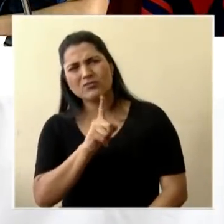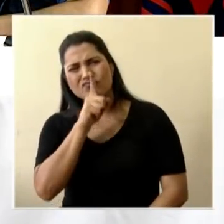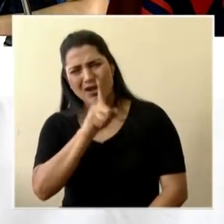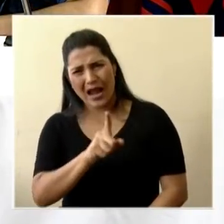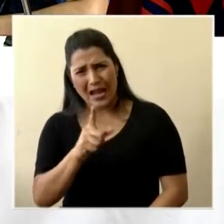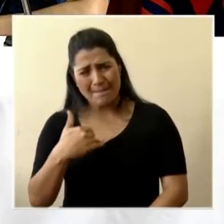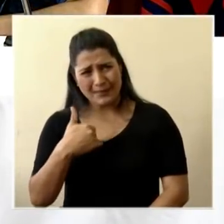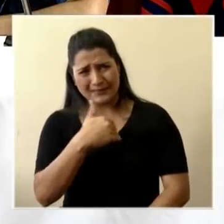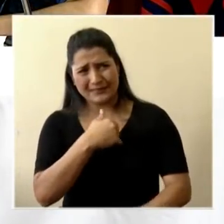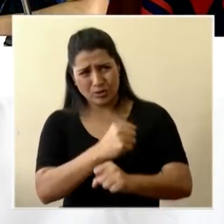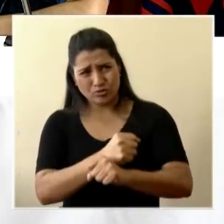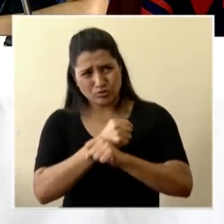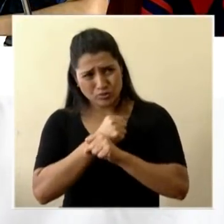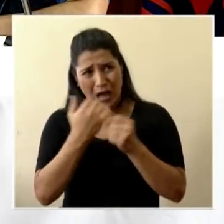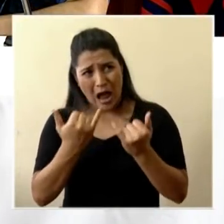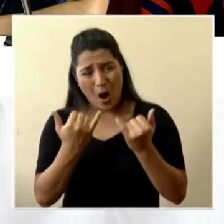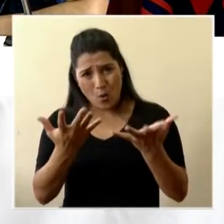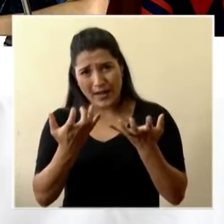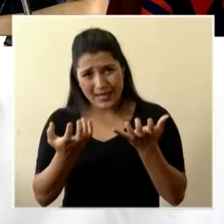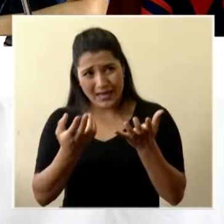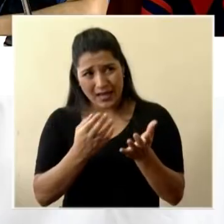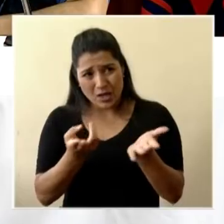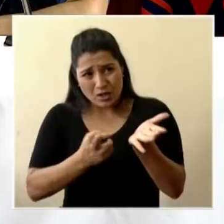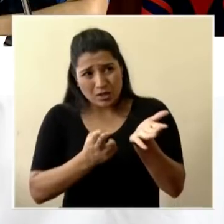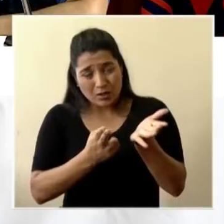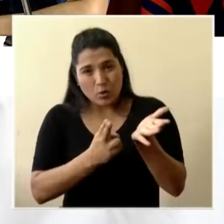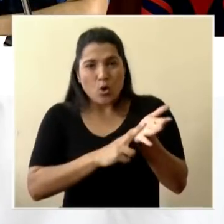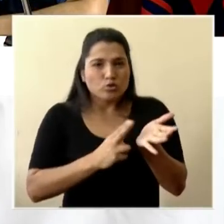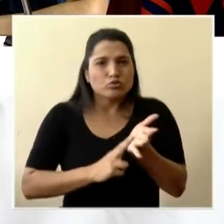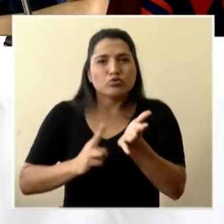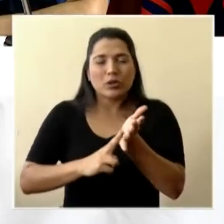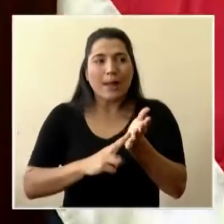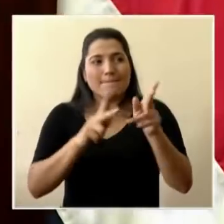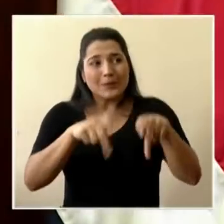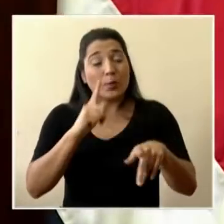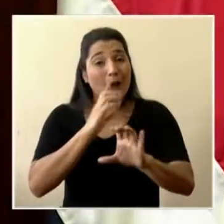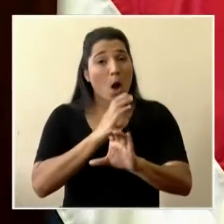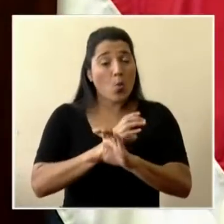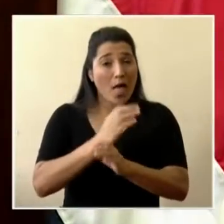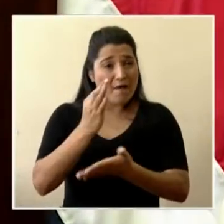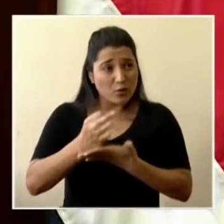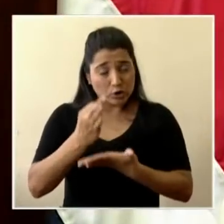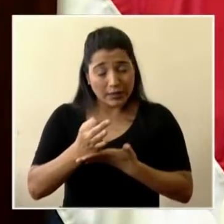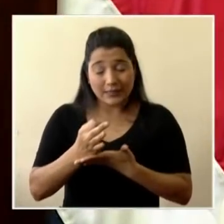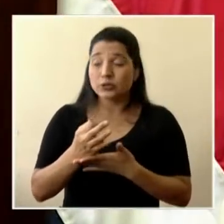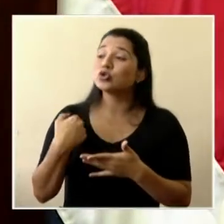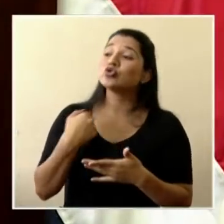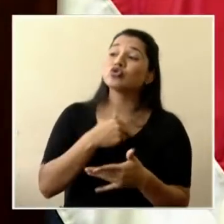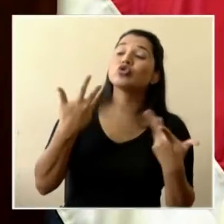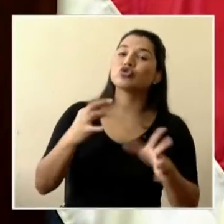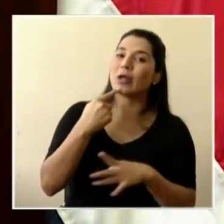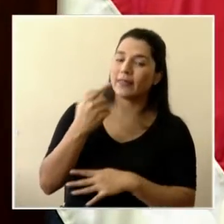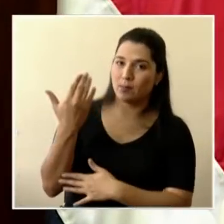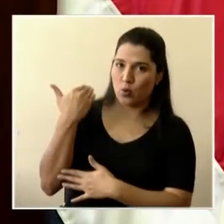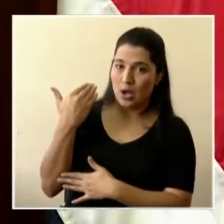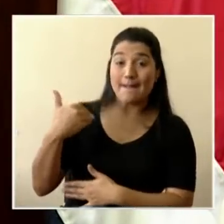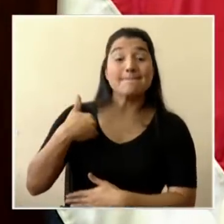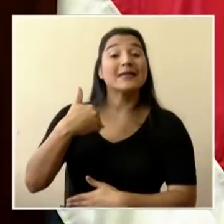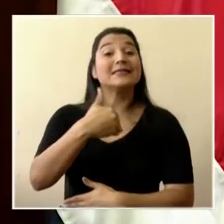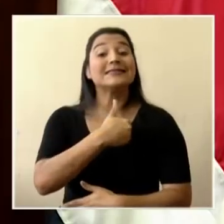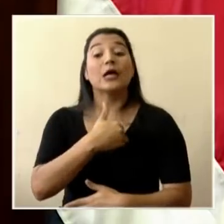Seguridad está reclutando ciudadanos para cuidar las fronteras. Bueno, también ya lo hemos dicho en algunas ocasiones, el Ministerio tiene